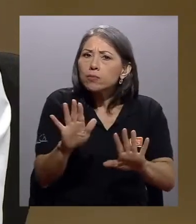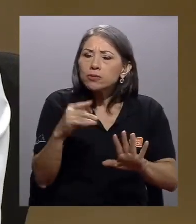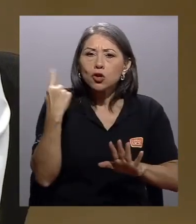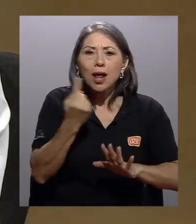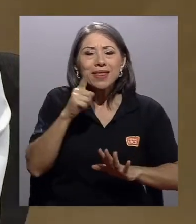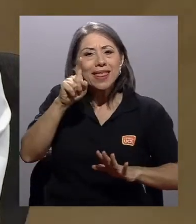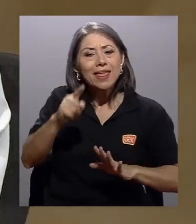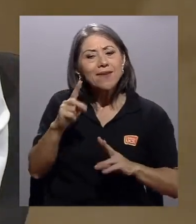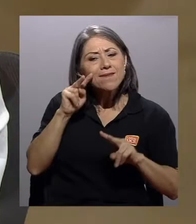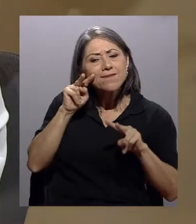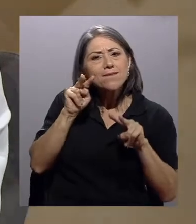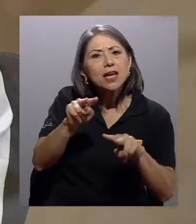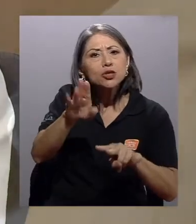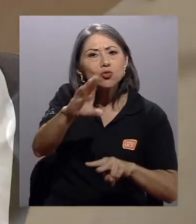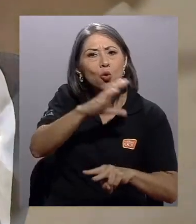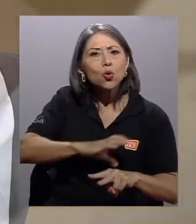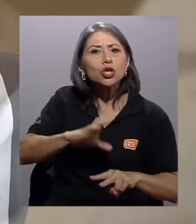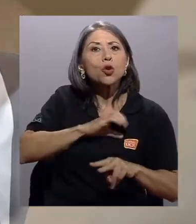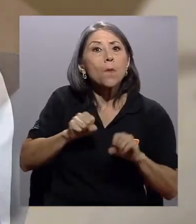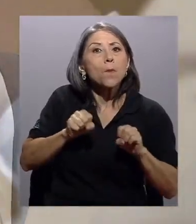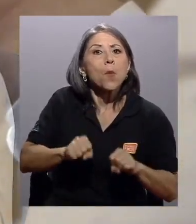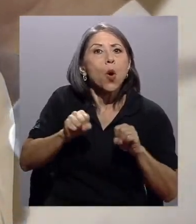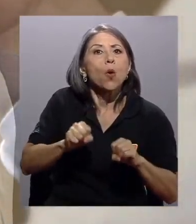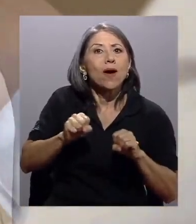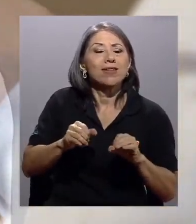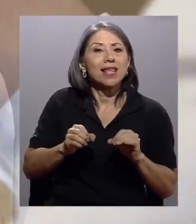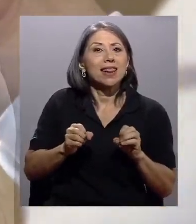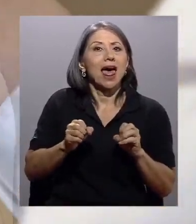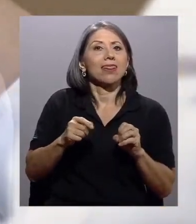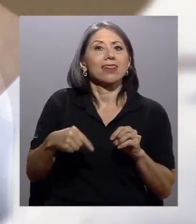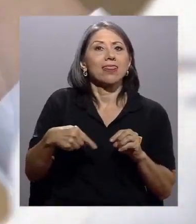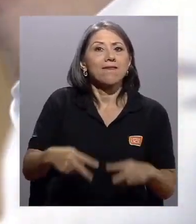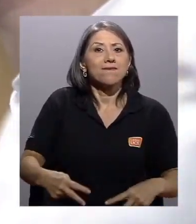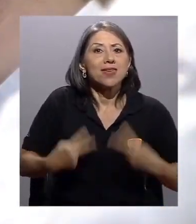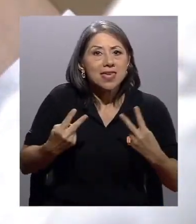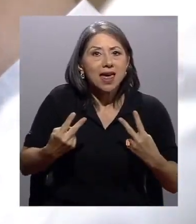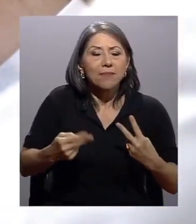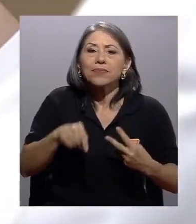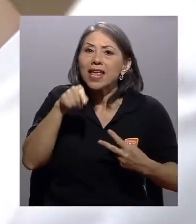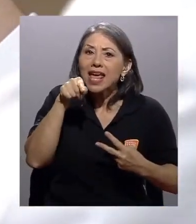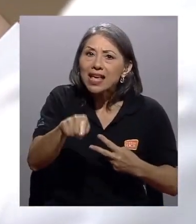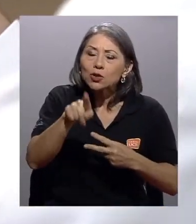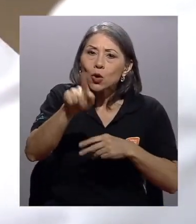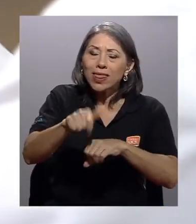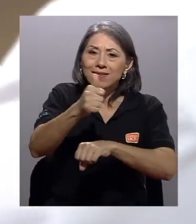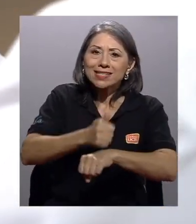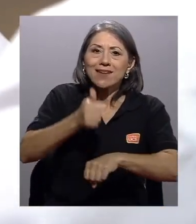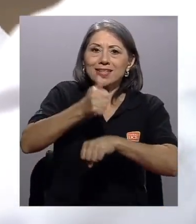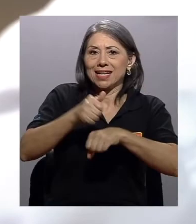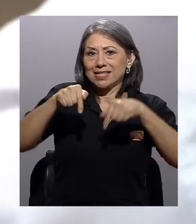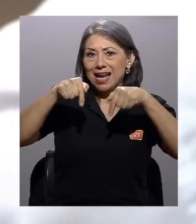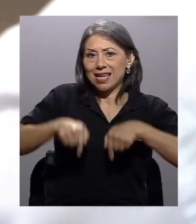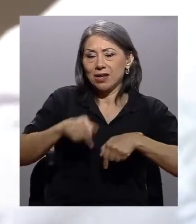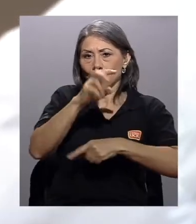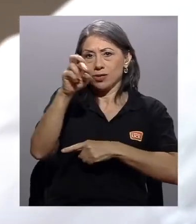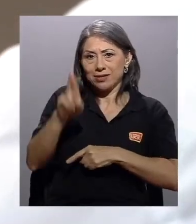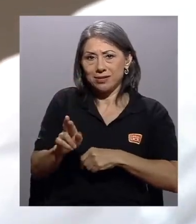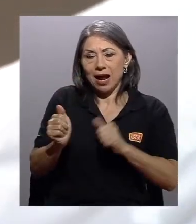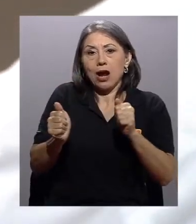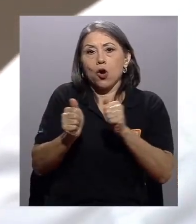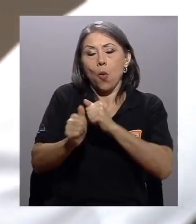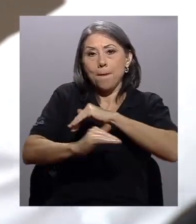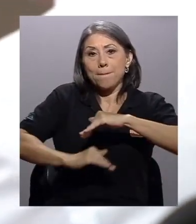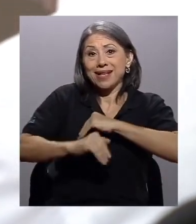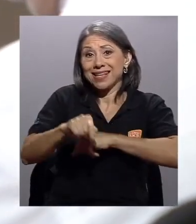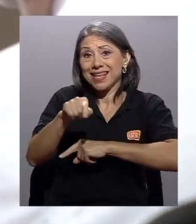que lo que toma es la condición de probabilidad de vida, y eso es básicamente el triage que debe establecerse en nuestro país para, con